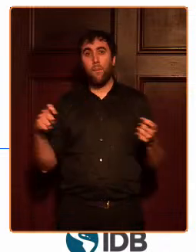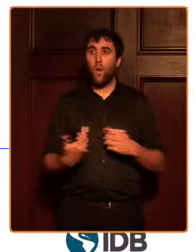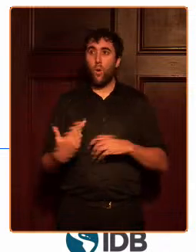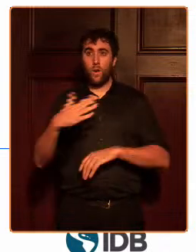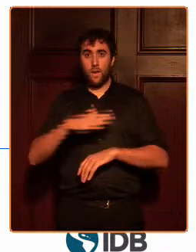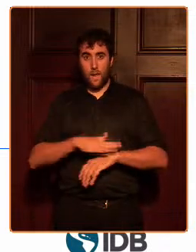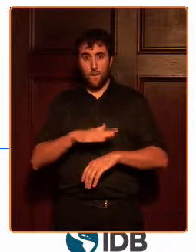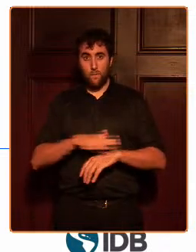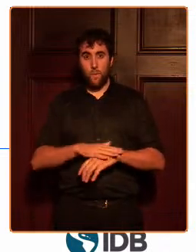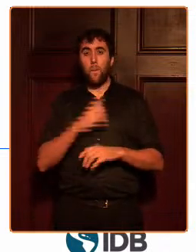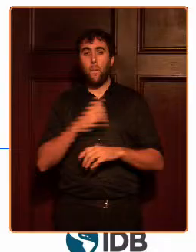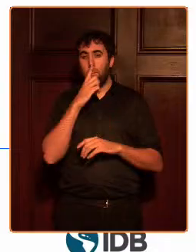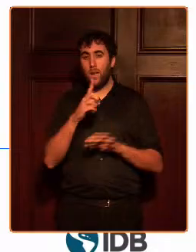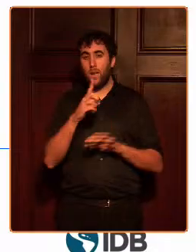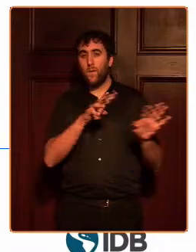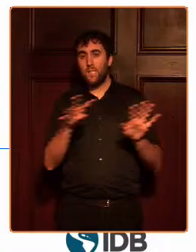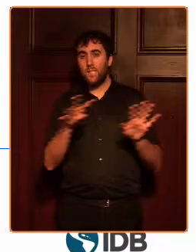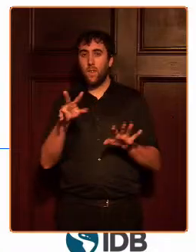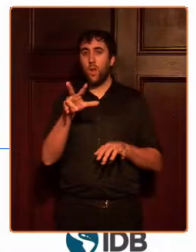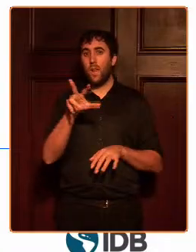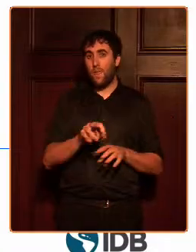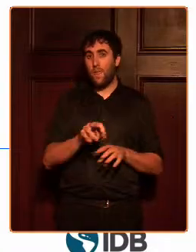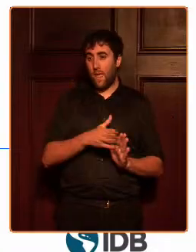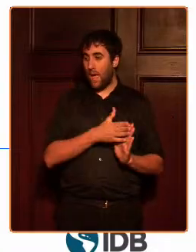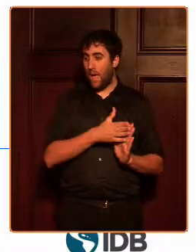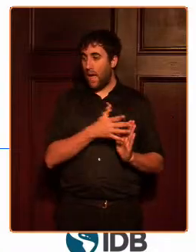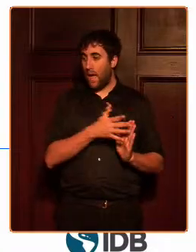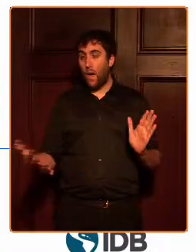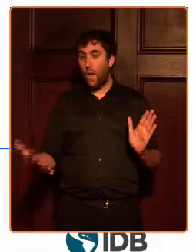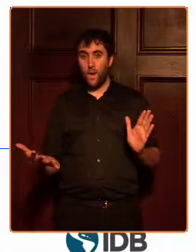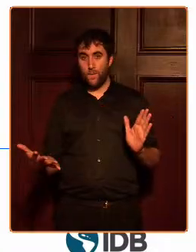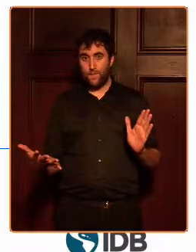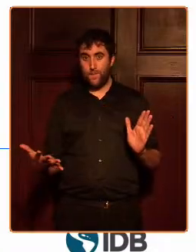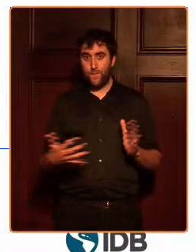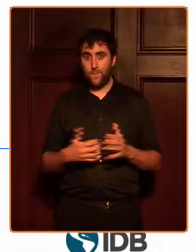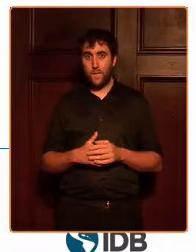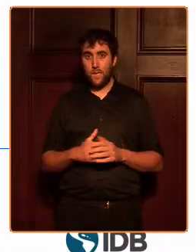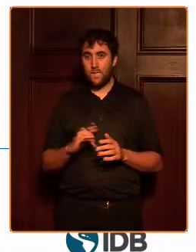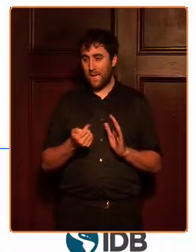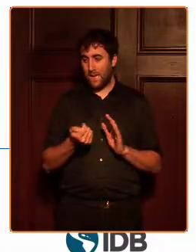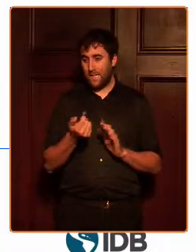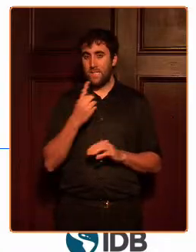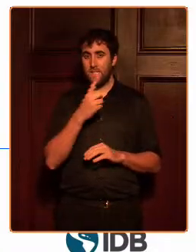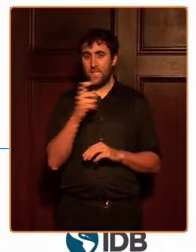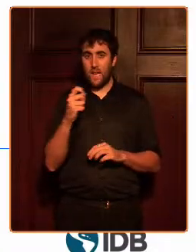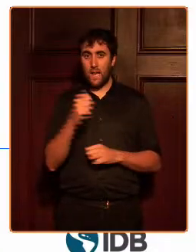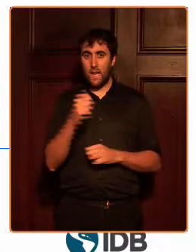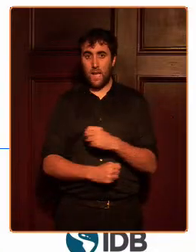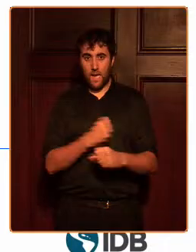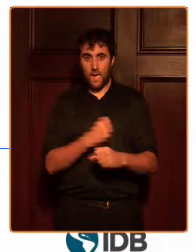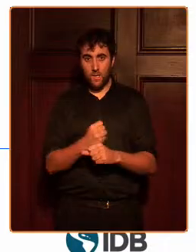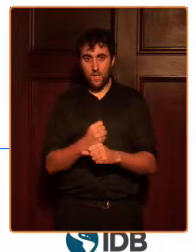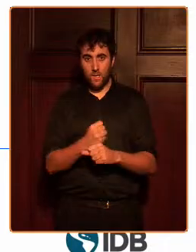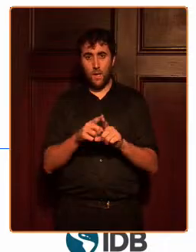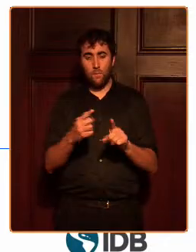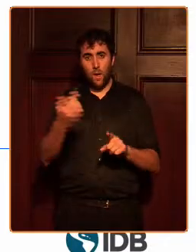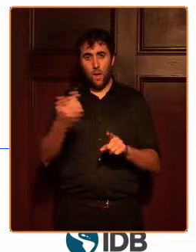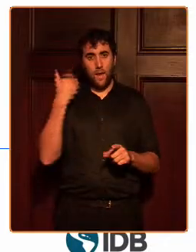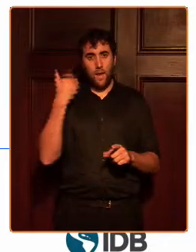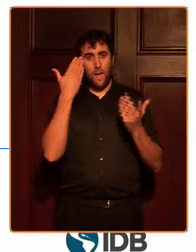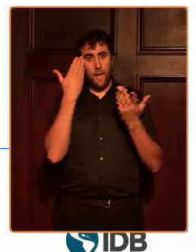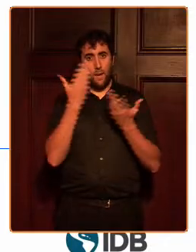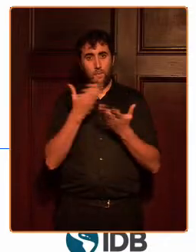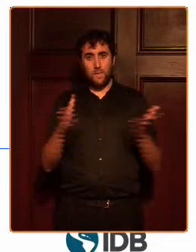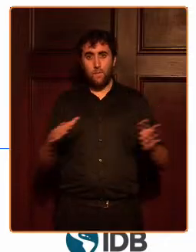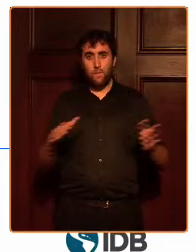desde 1930, en 100 años, hasta ahora. Si se dan cuenta, al principio en